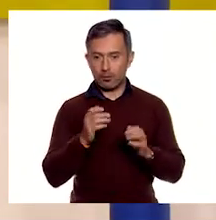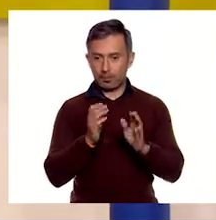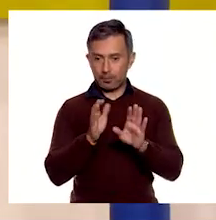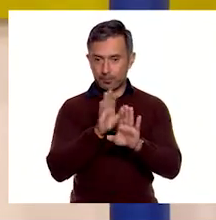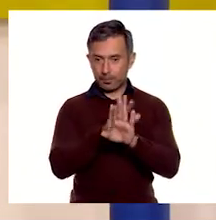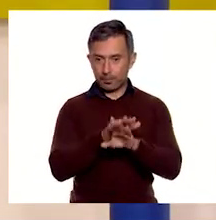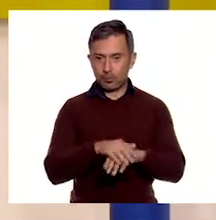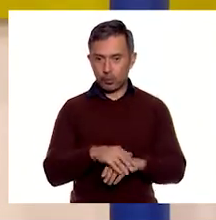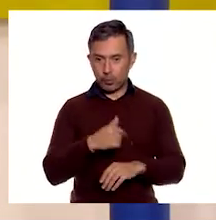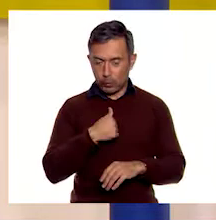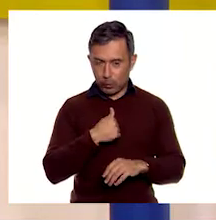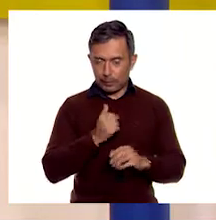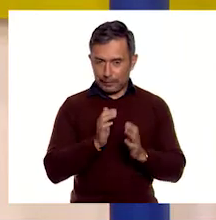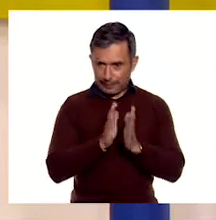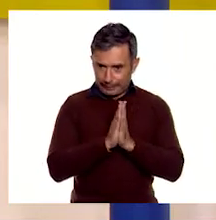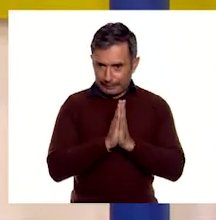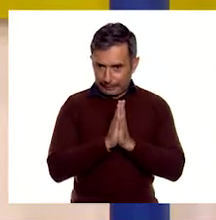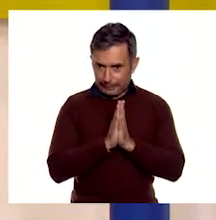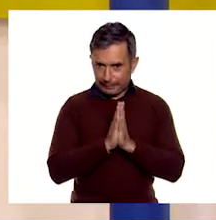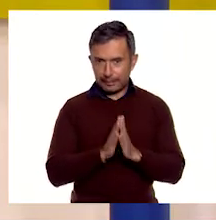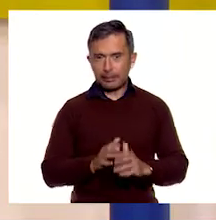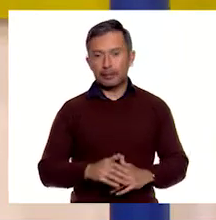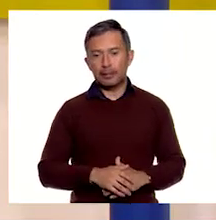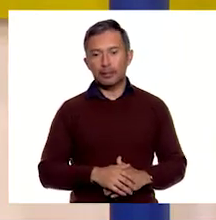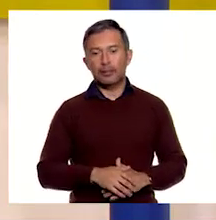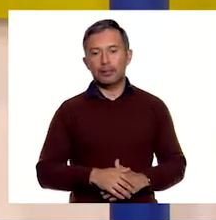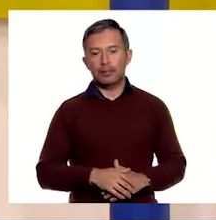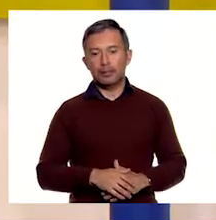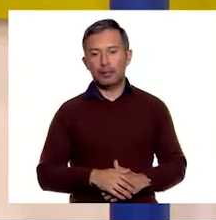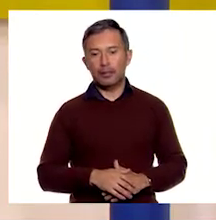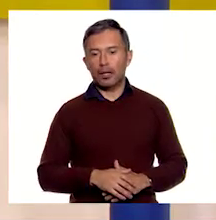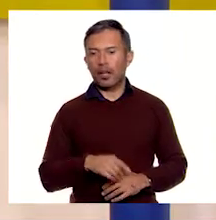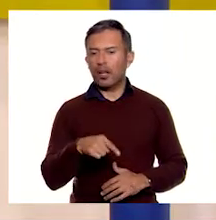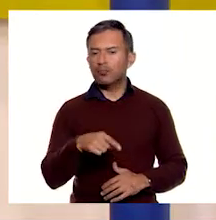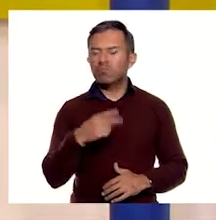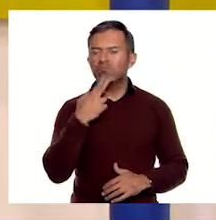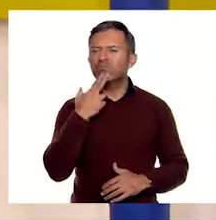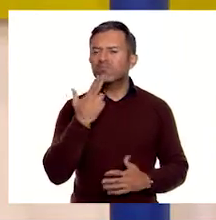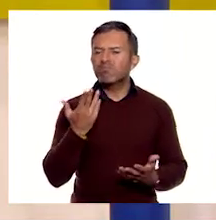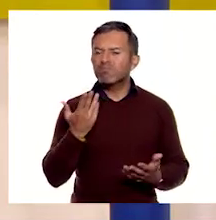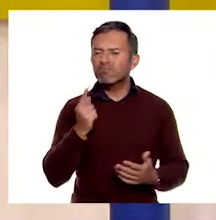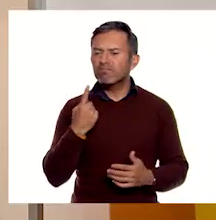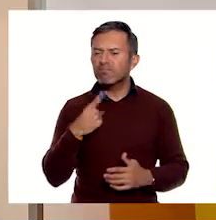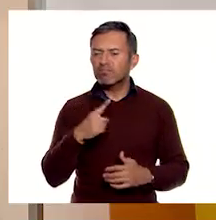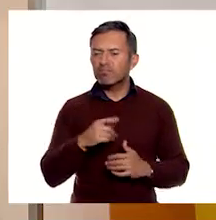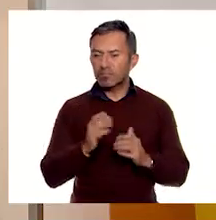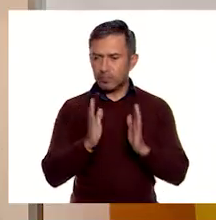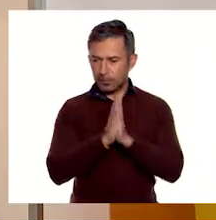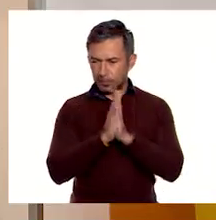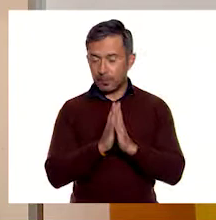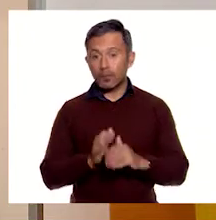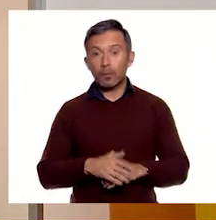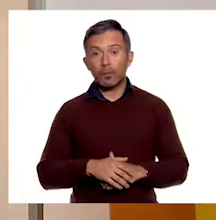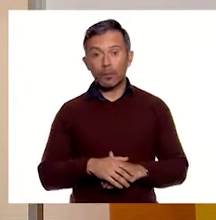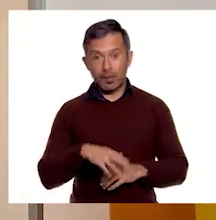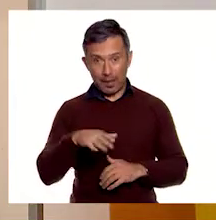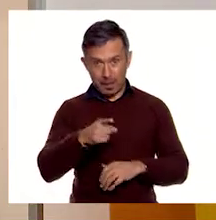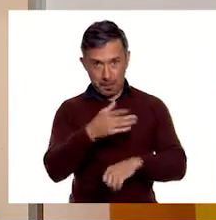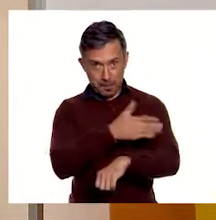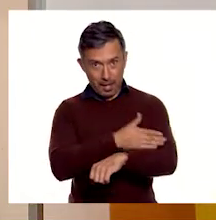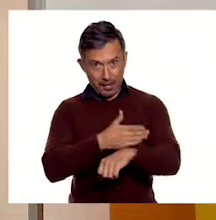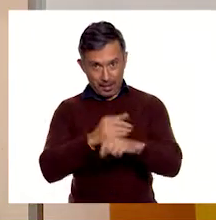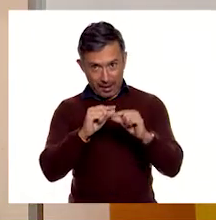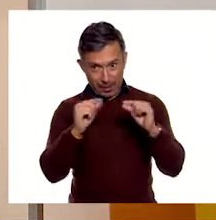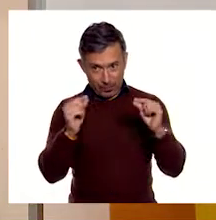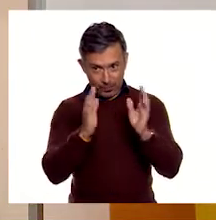aquí. Pegando. ¿Y este cómo funciona? Ok. El que tiene usted el palito, va a